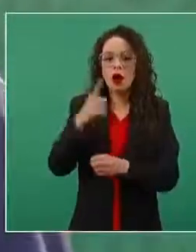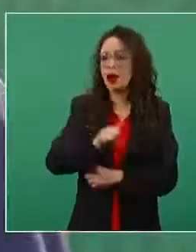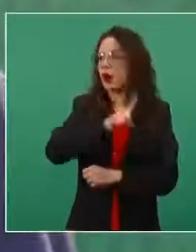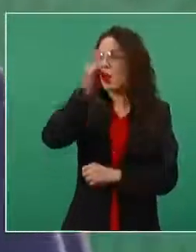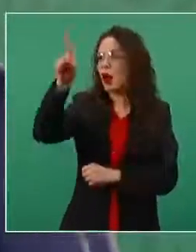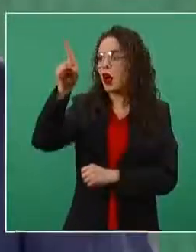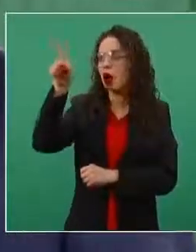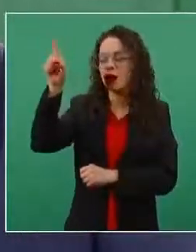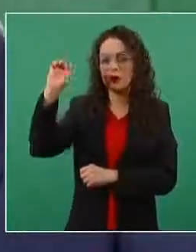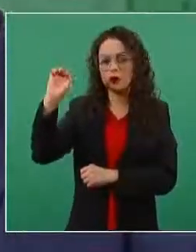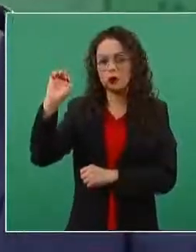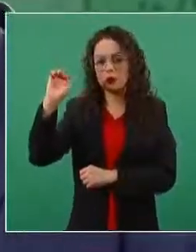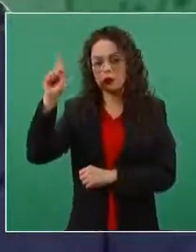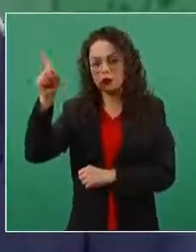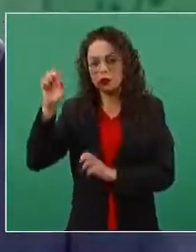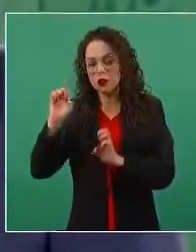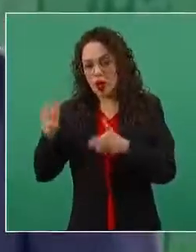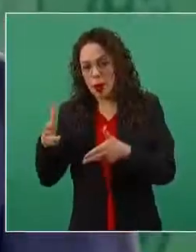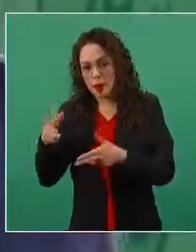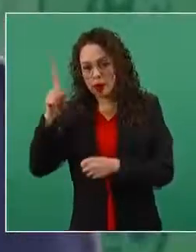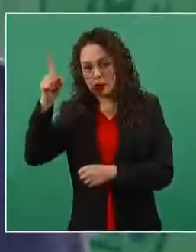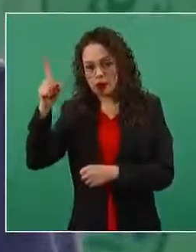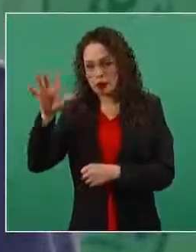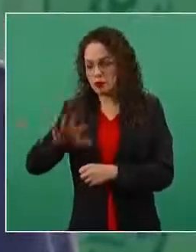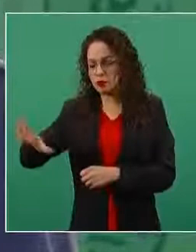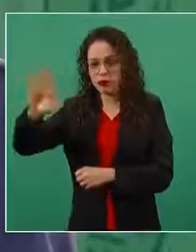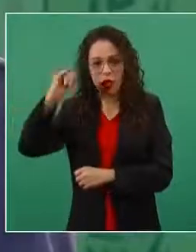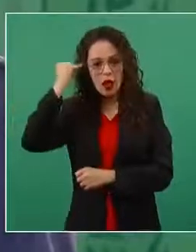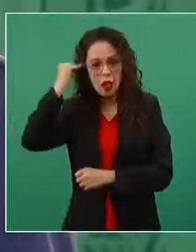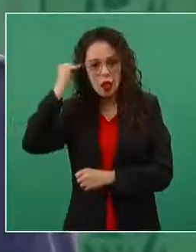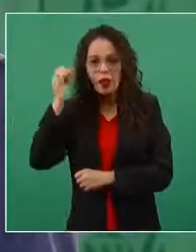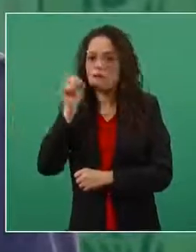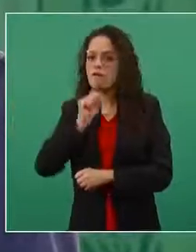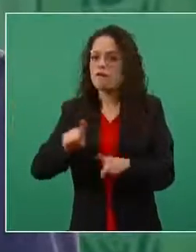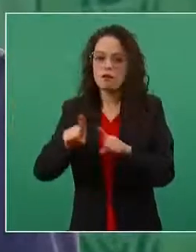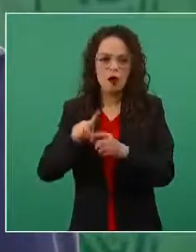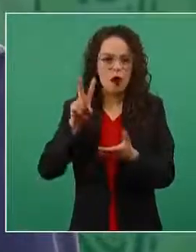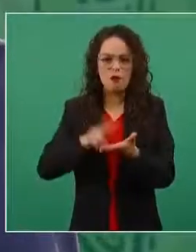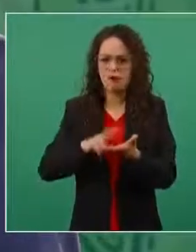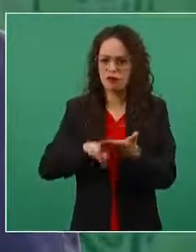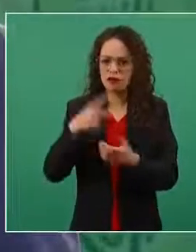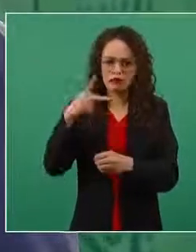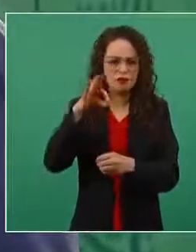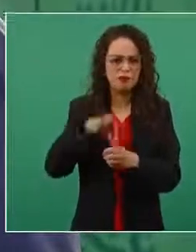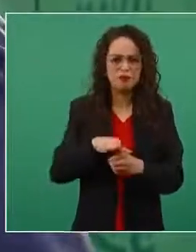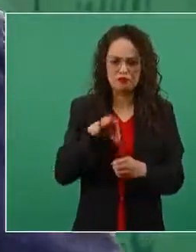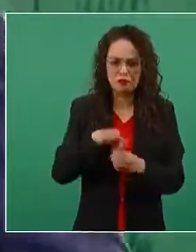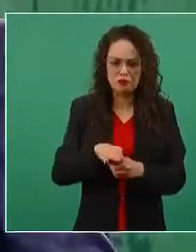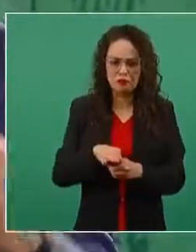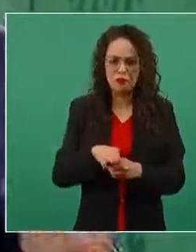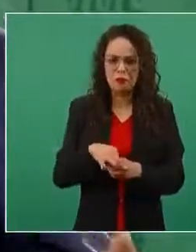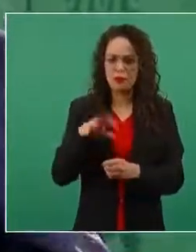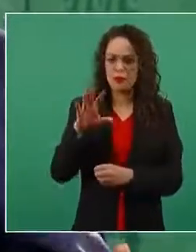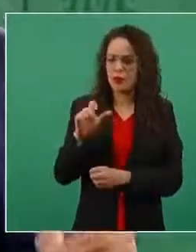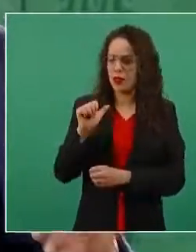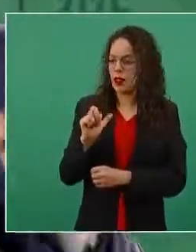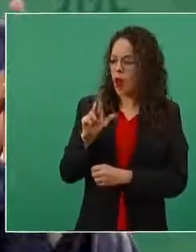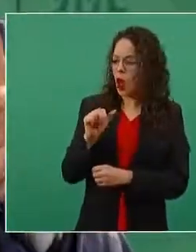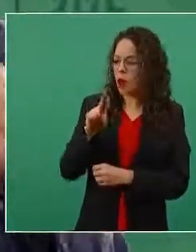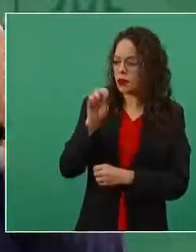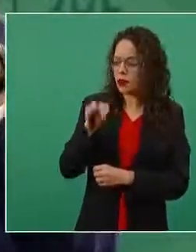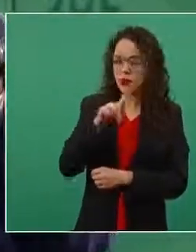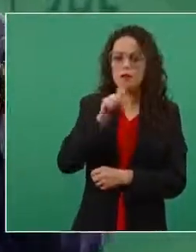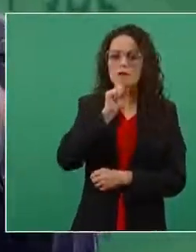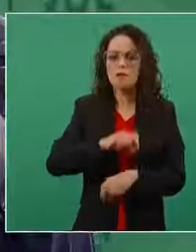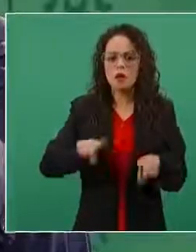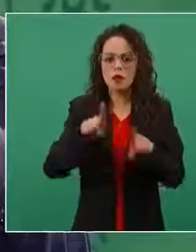Chiapas. El voto de Krause es igual que el